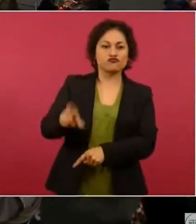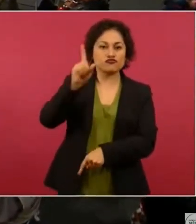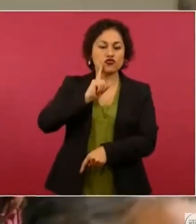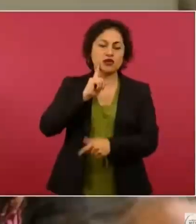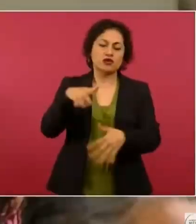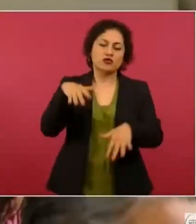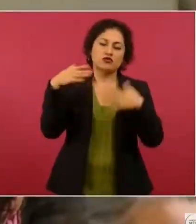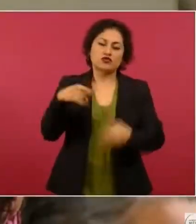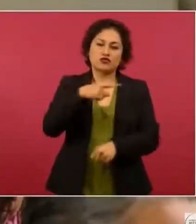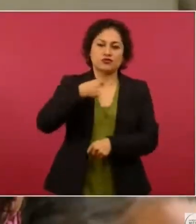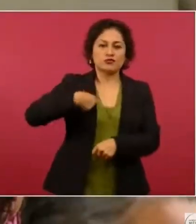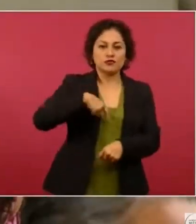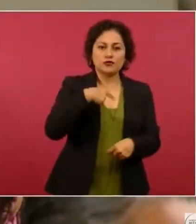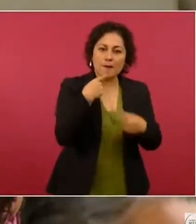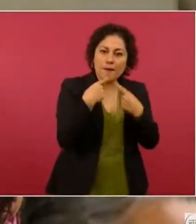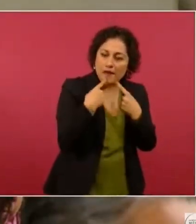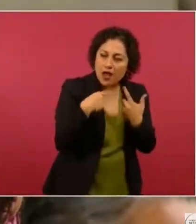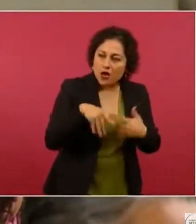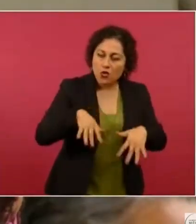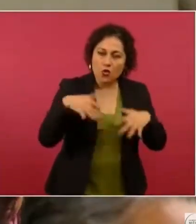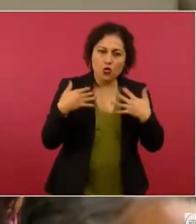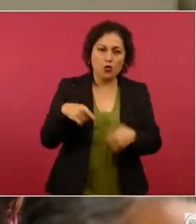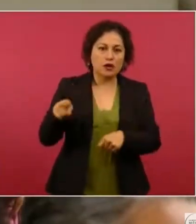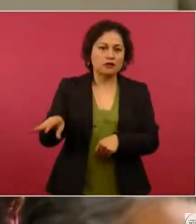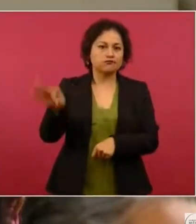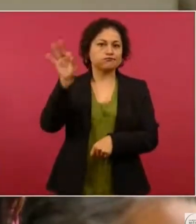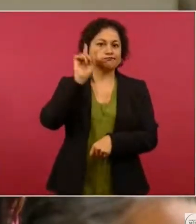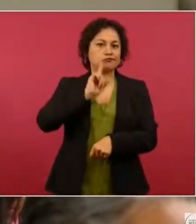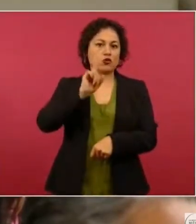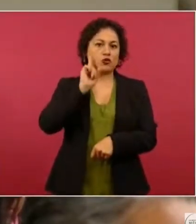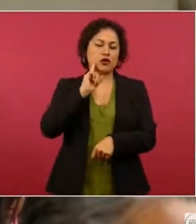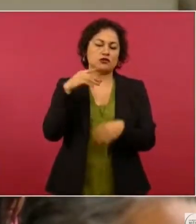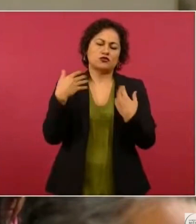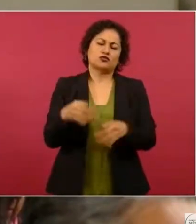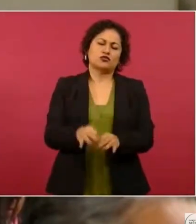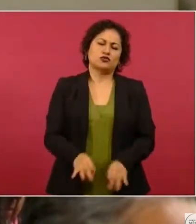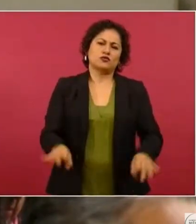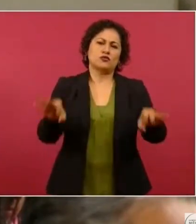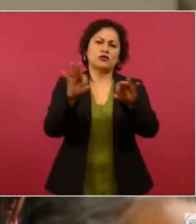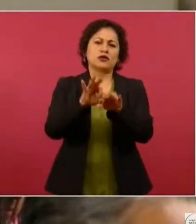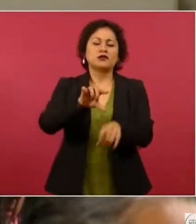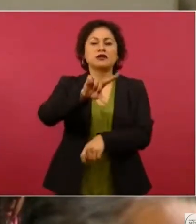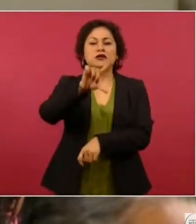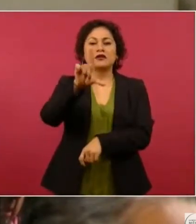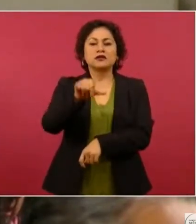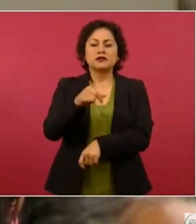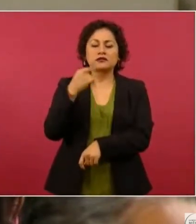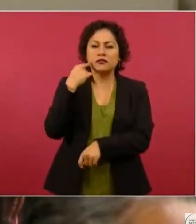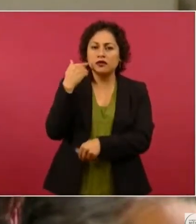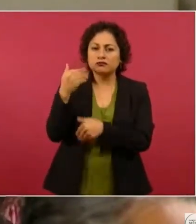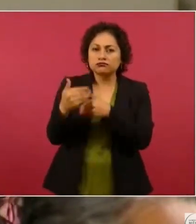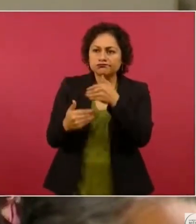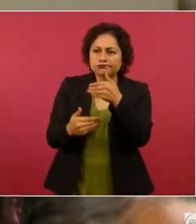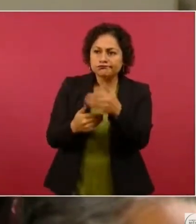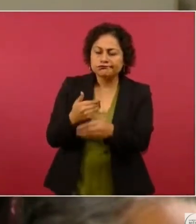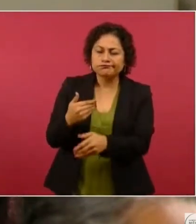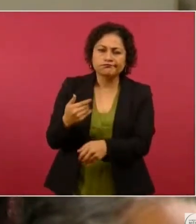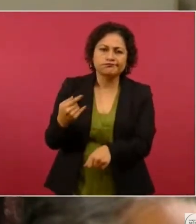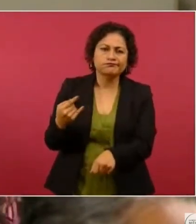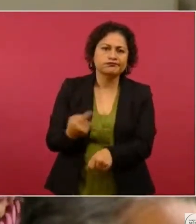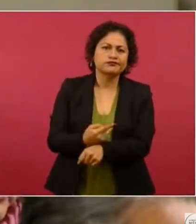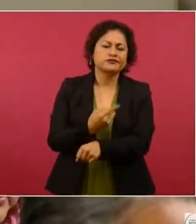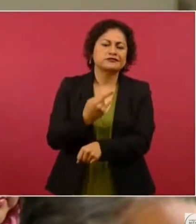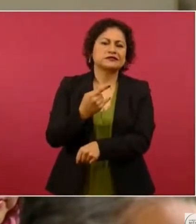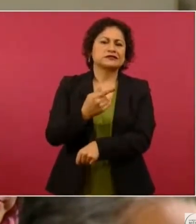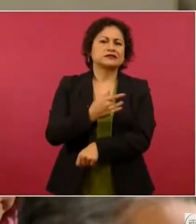comentamos ahí, no importa, era mujer. Pero nos decepcionamos mucho de la ministra, de la presidenta